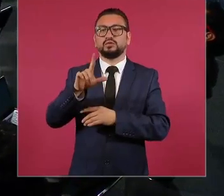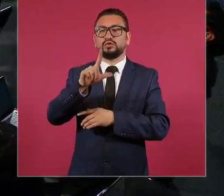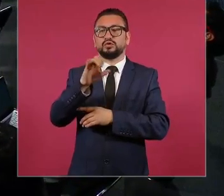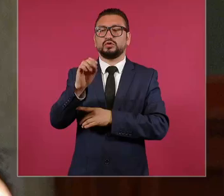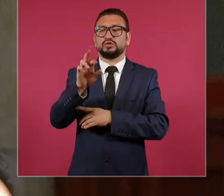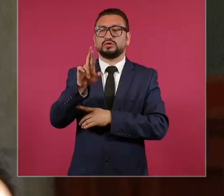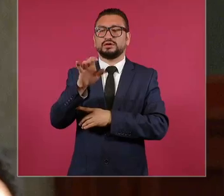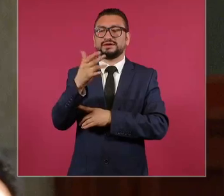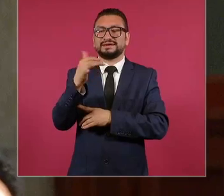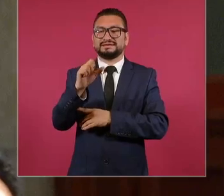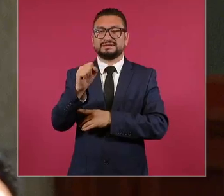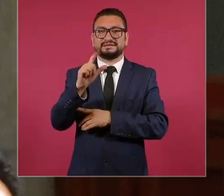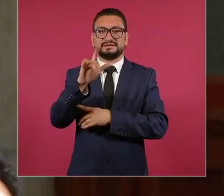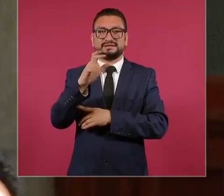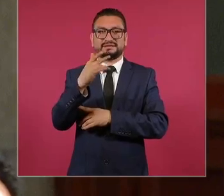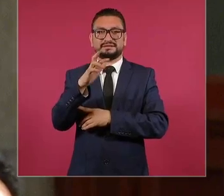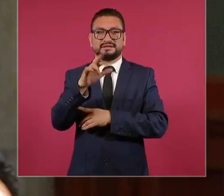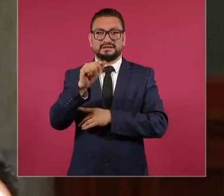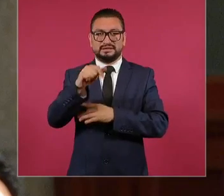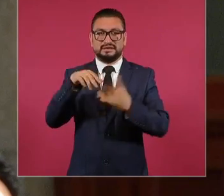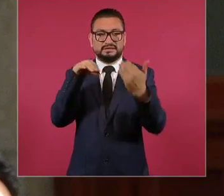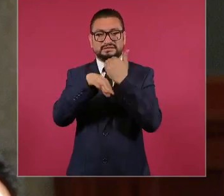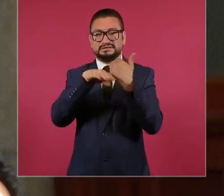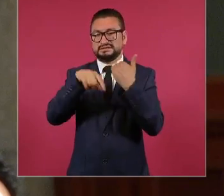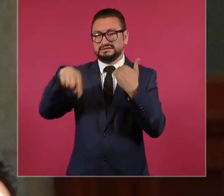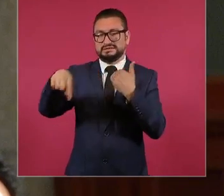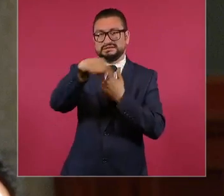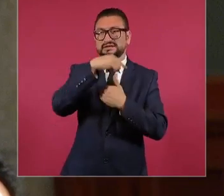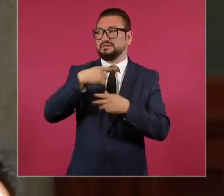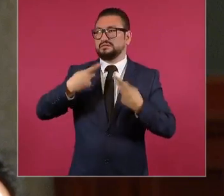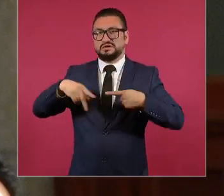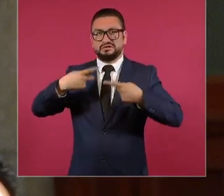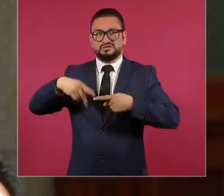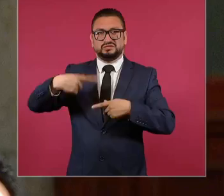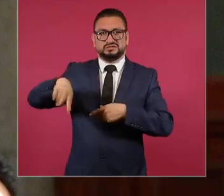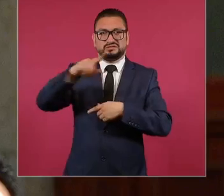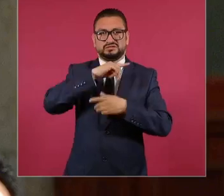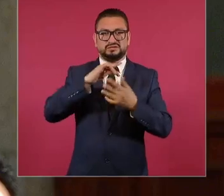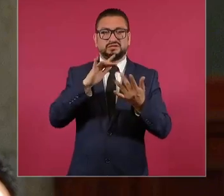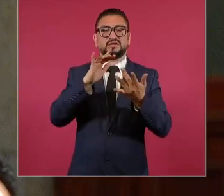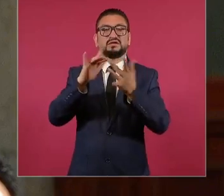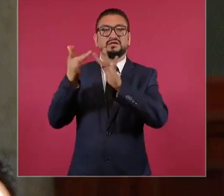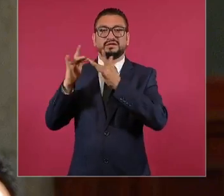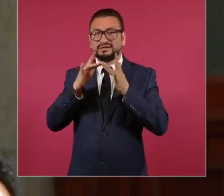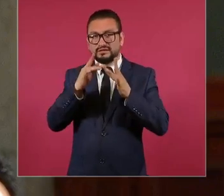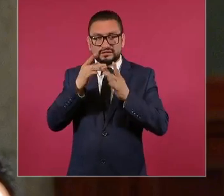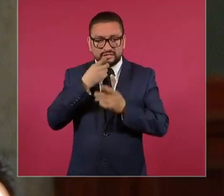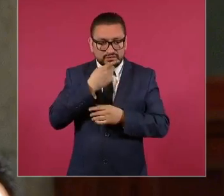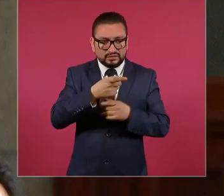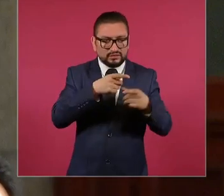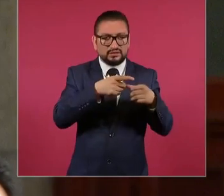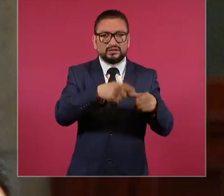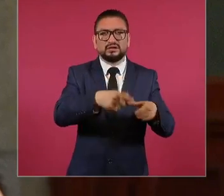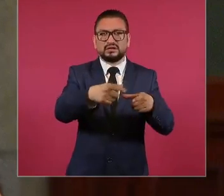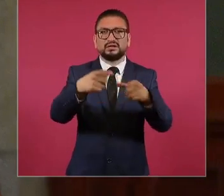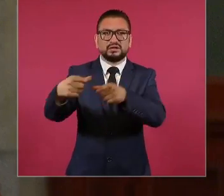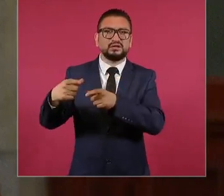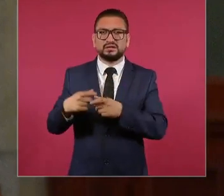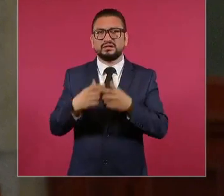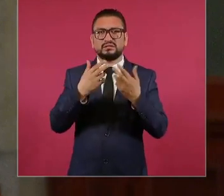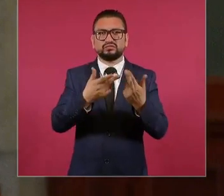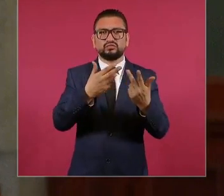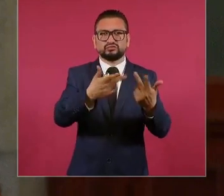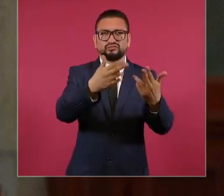Lechería en ambos sentidos, ya que usuarios en nuestras redes sociales nos han comentado que se encuentran varios